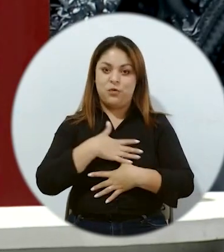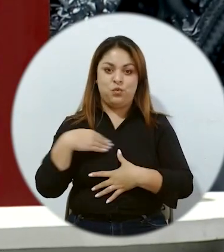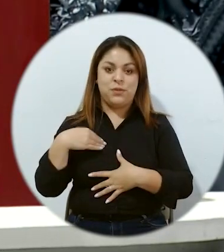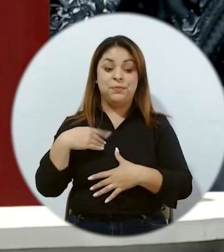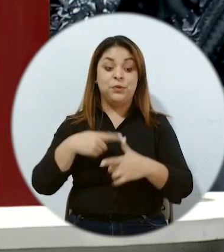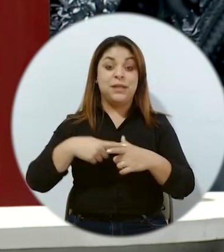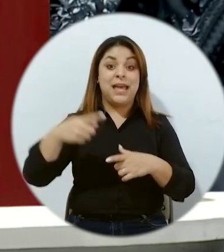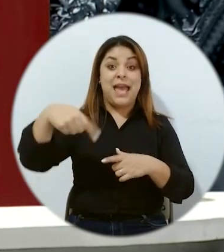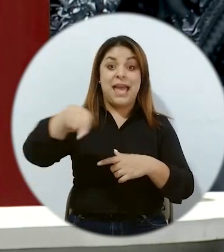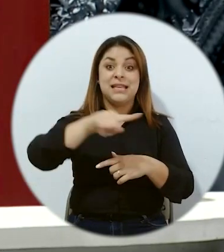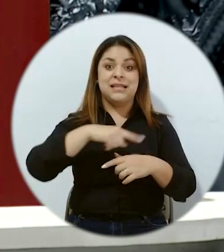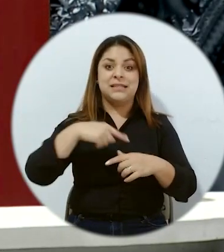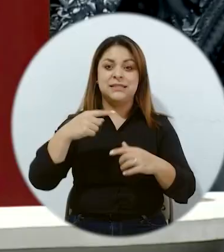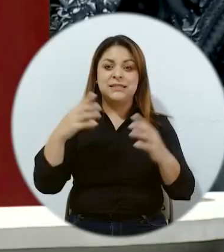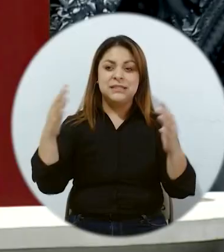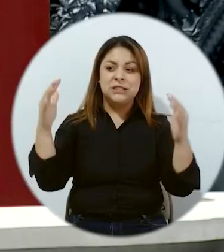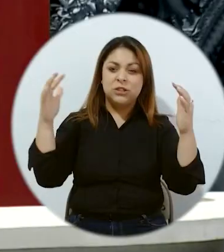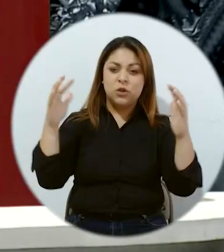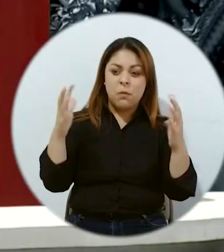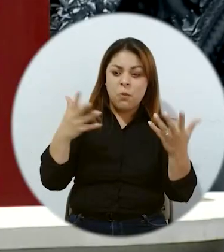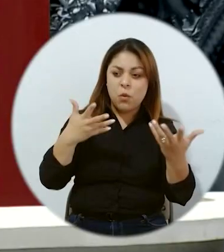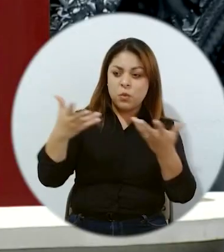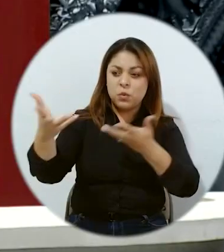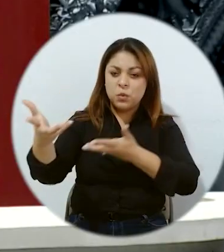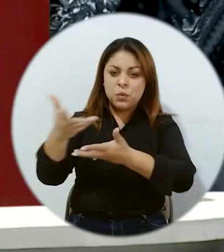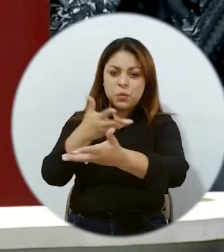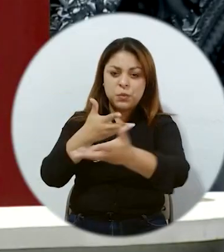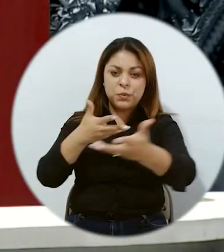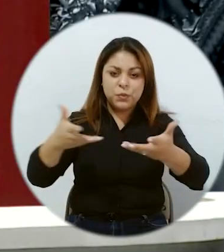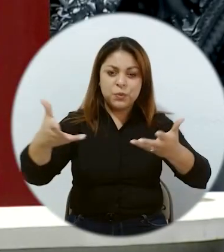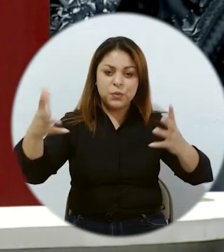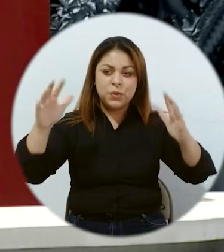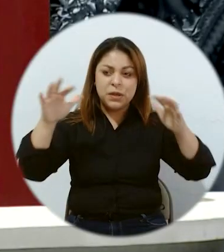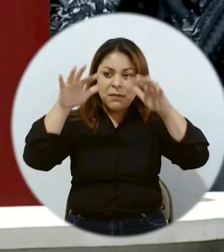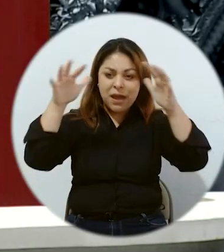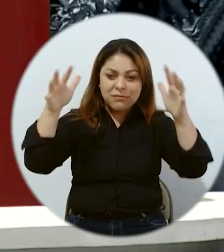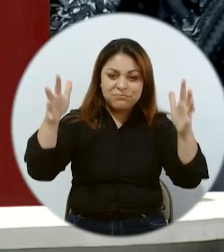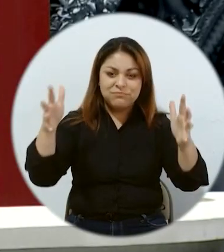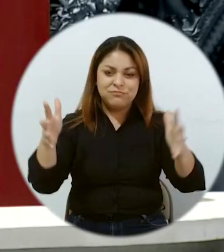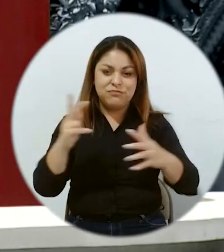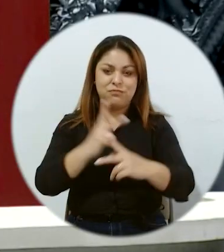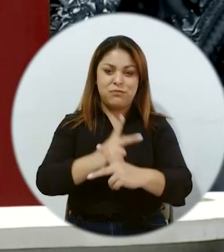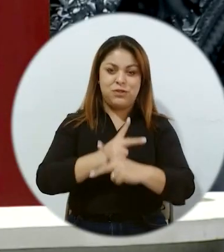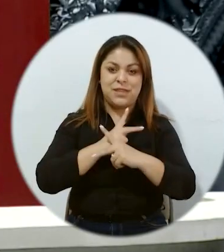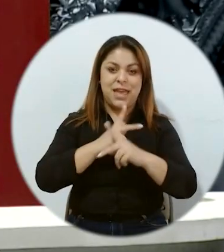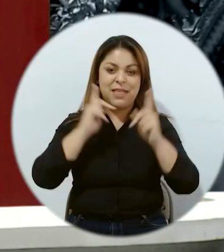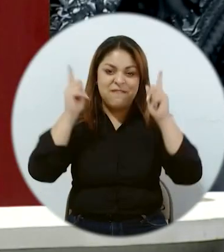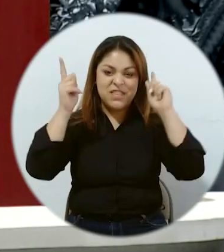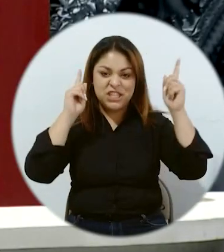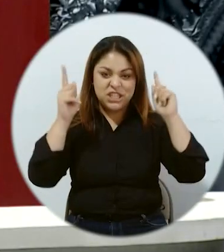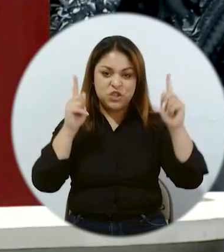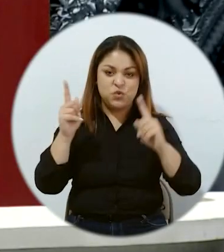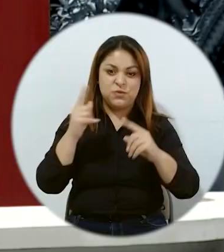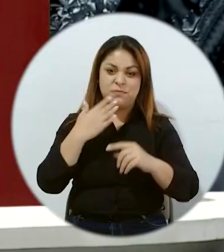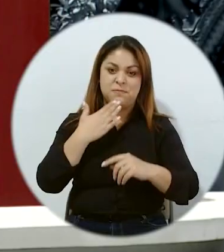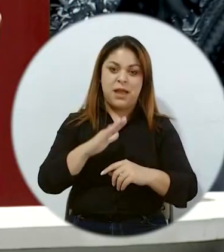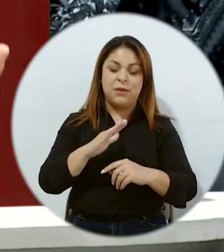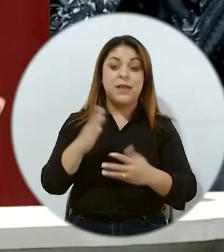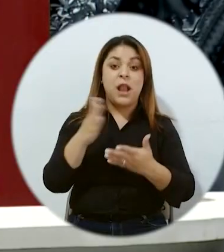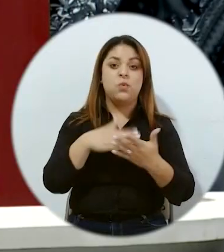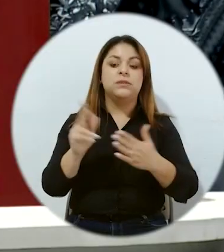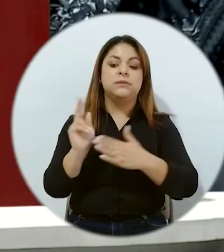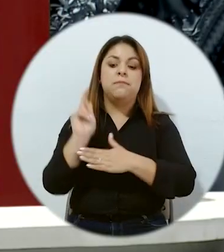Entonces, entre ellas crean interacciones que lo que hacen es protegerse. Algunas